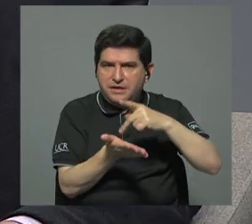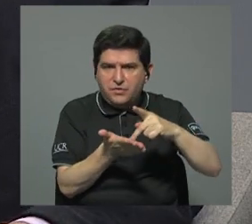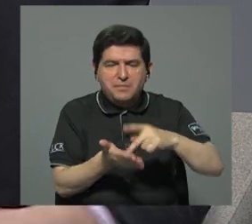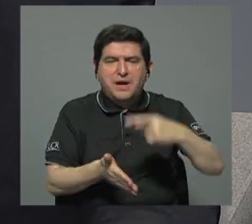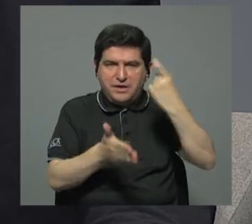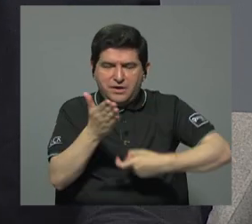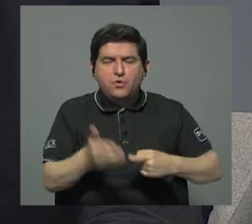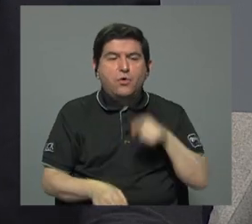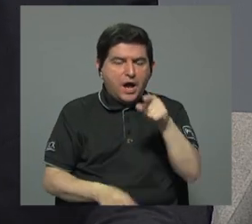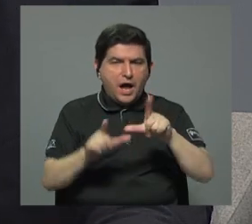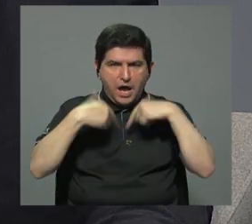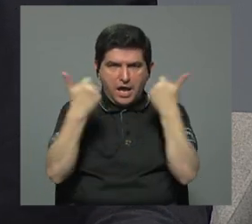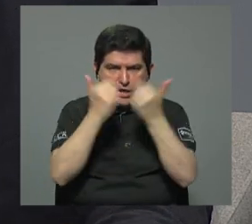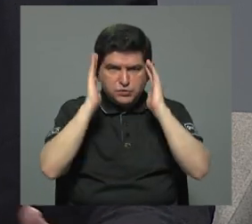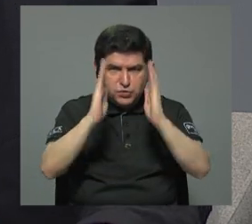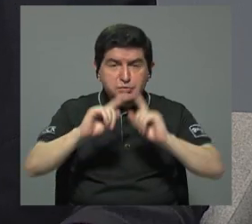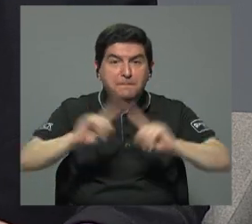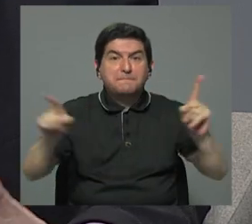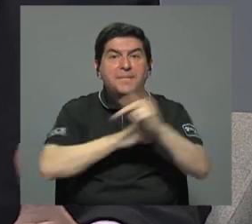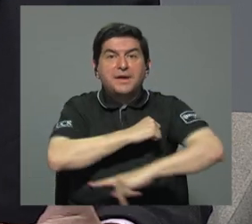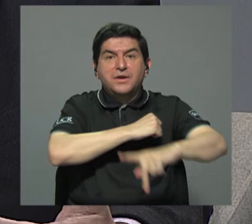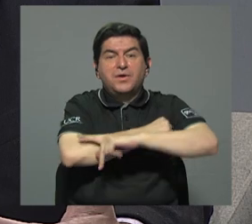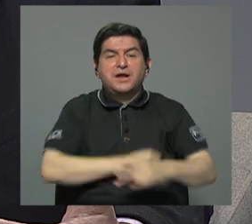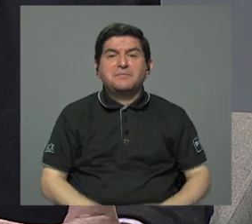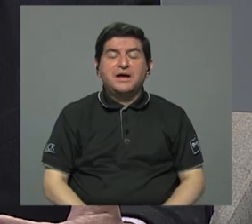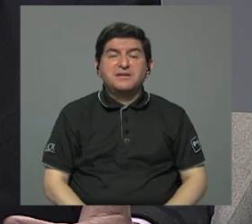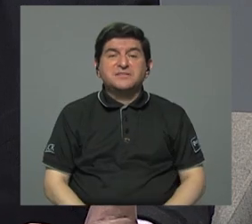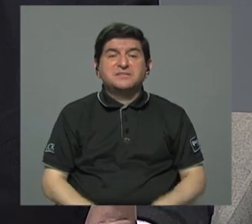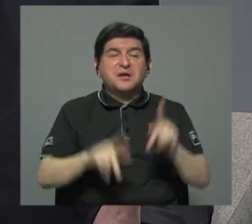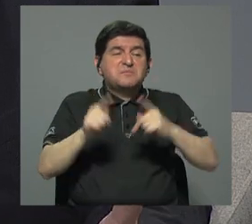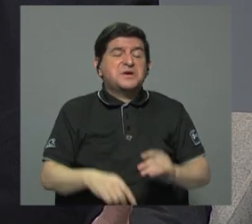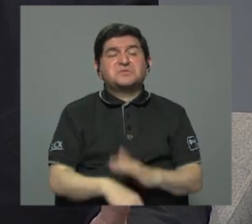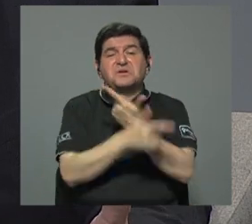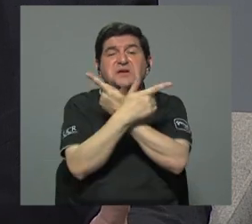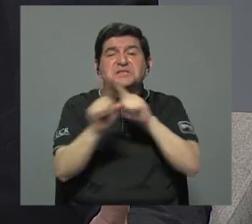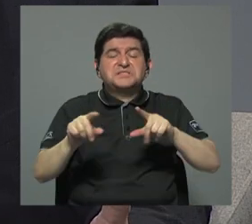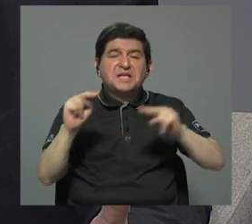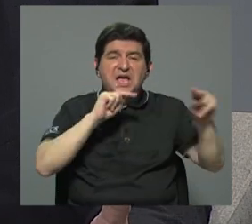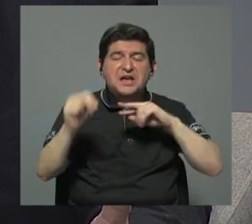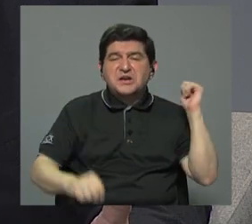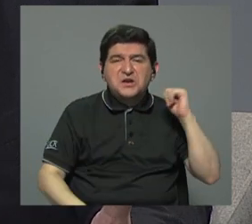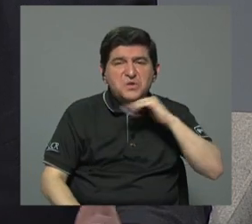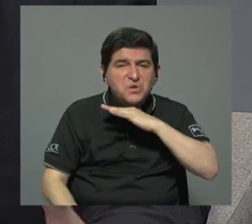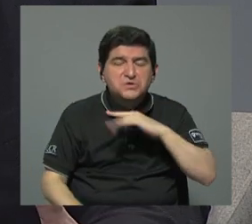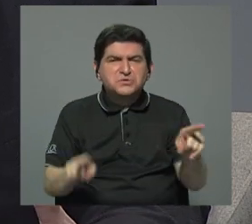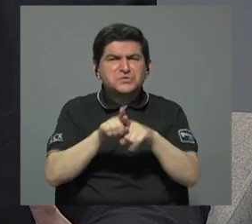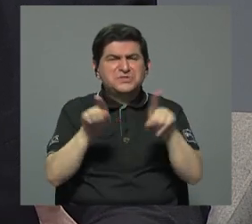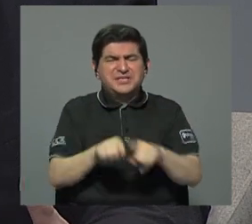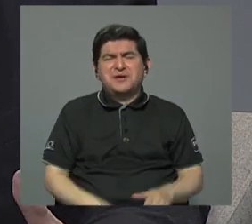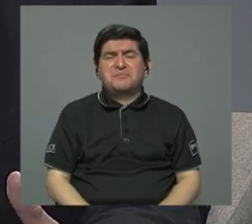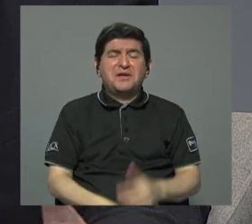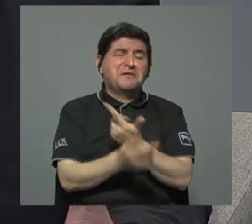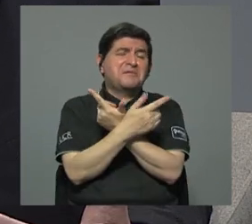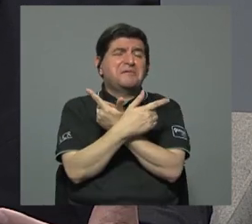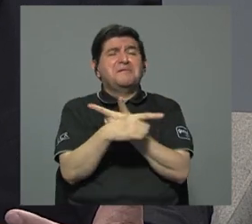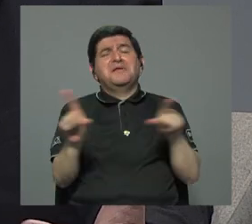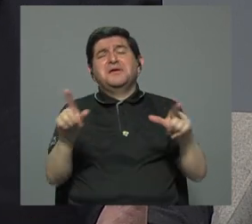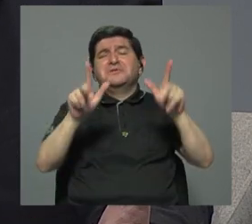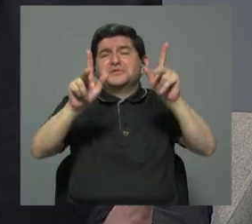sobre esos sectores. Lo que pasa es que en este país, como hay impunidad en relación a los negocios corruptos, hay una gran impunidad en relación